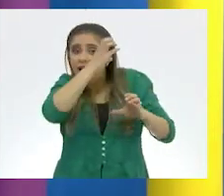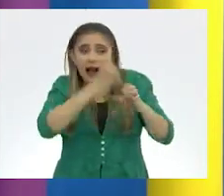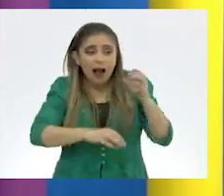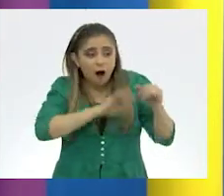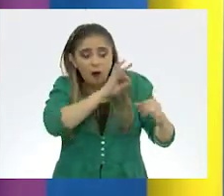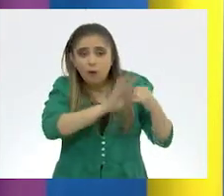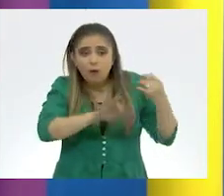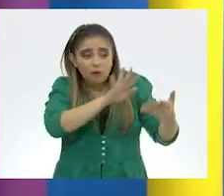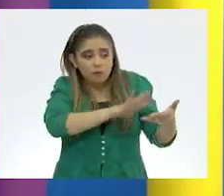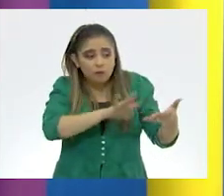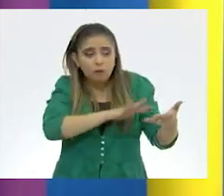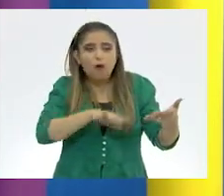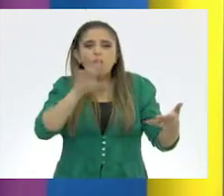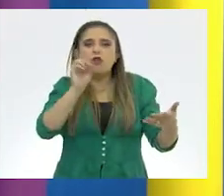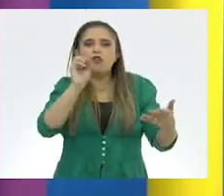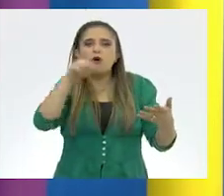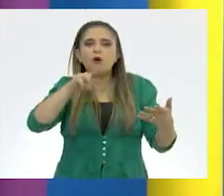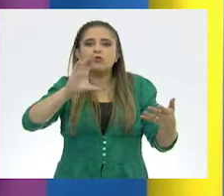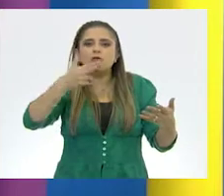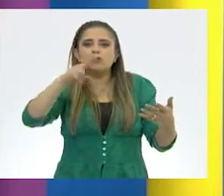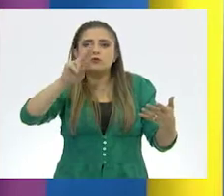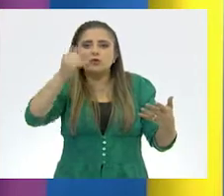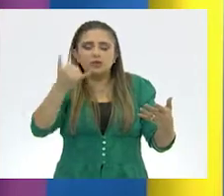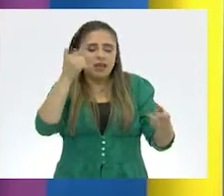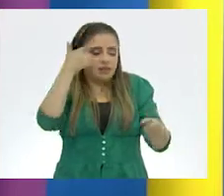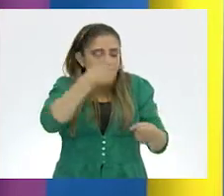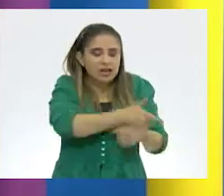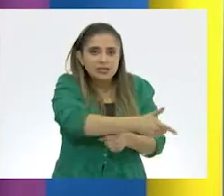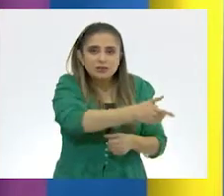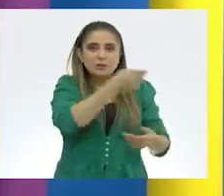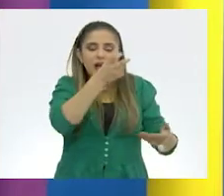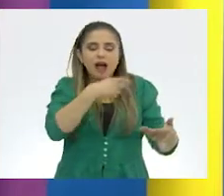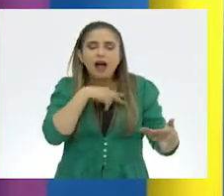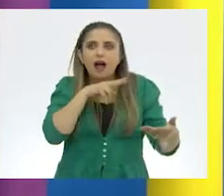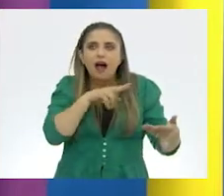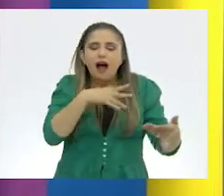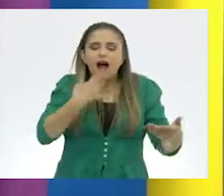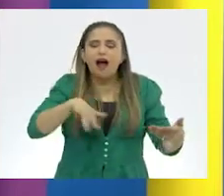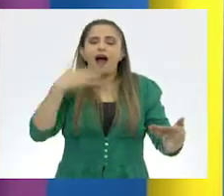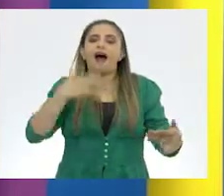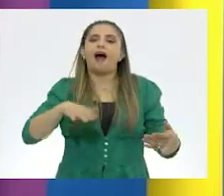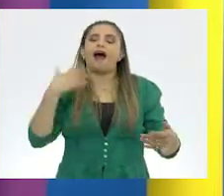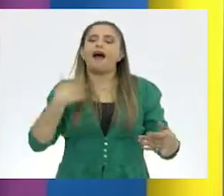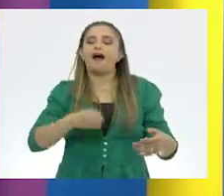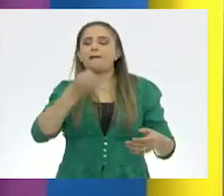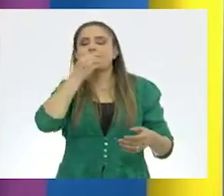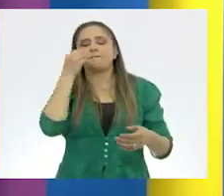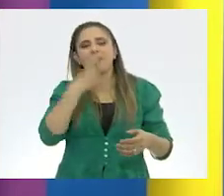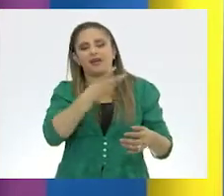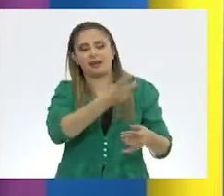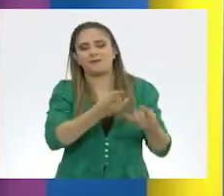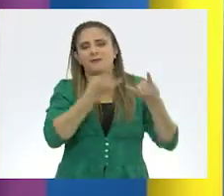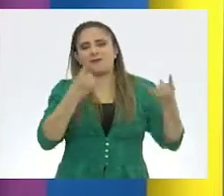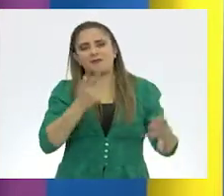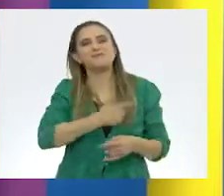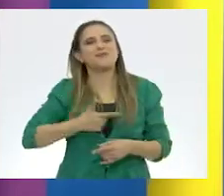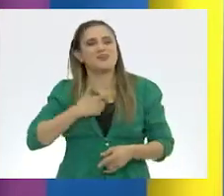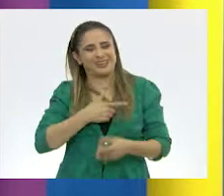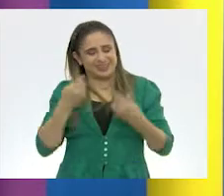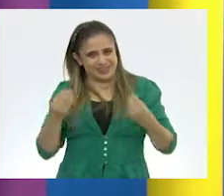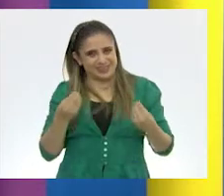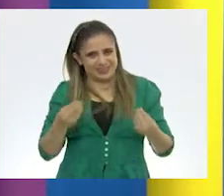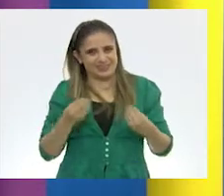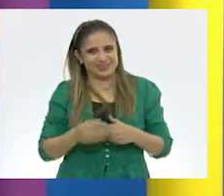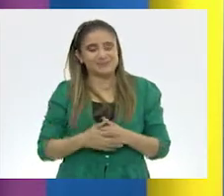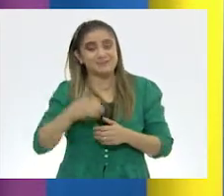que encontró Don Chuy, y me gustó que haya sido algo totalmente inesperado. Pero, ¿qué les parece si